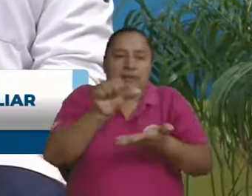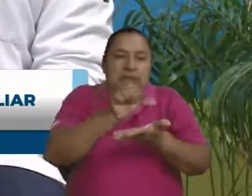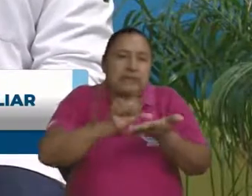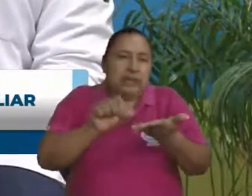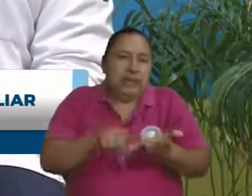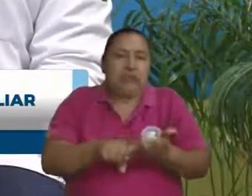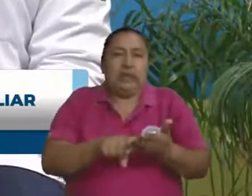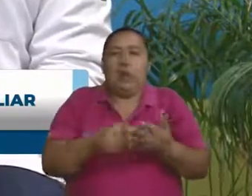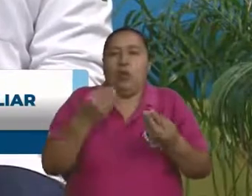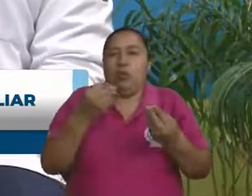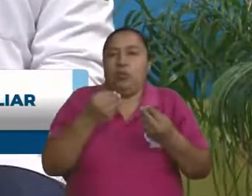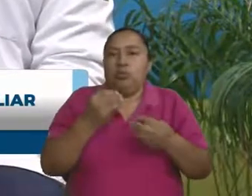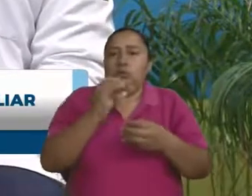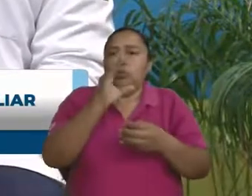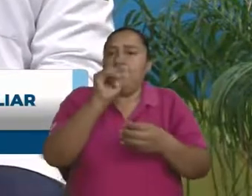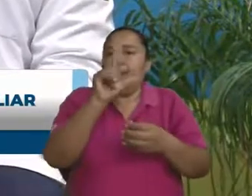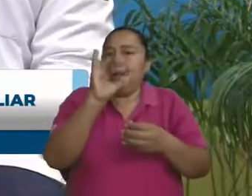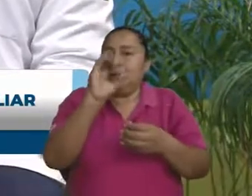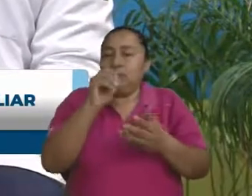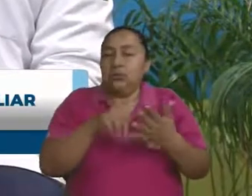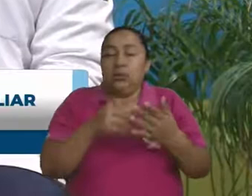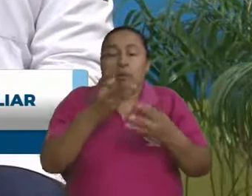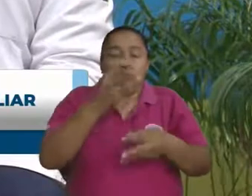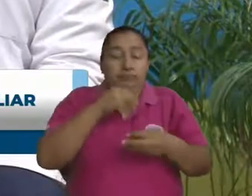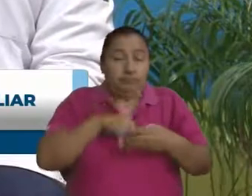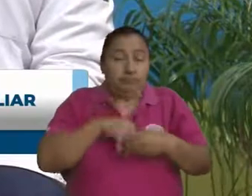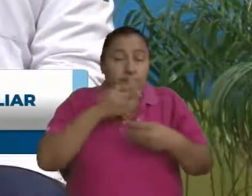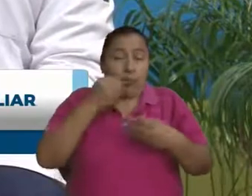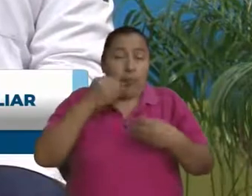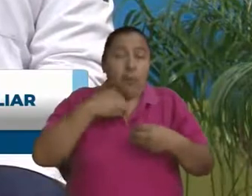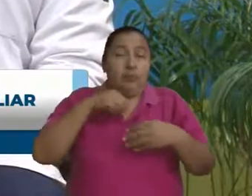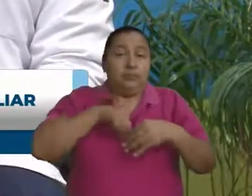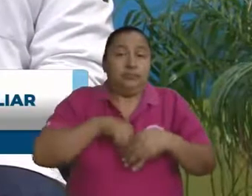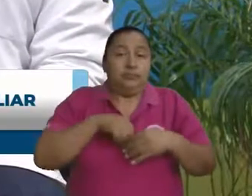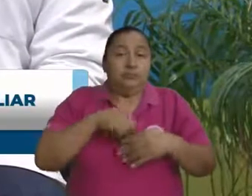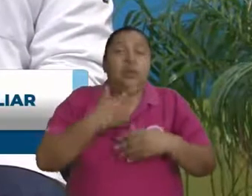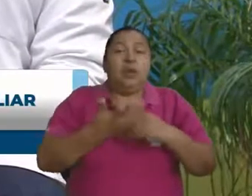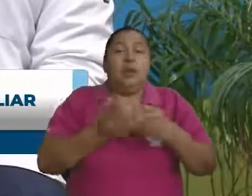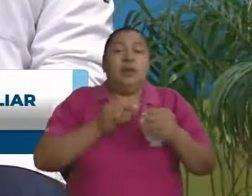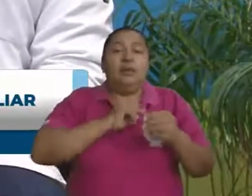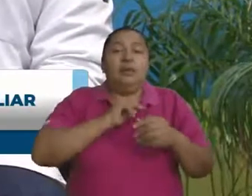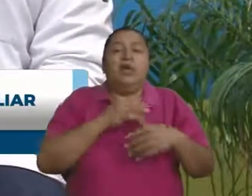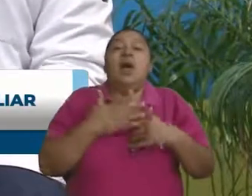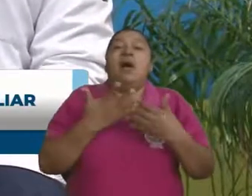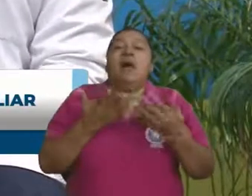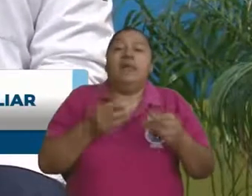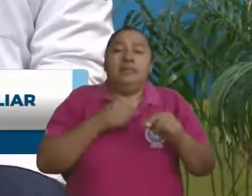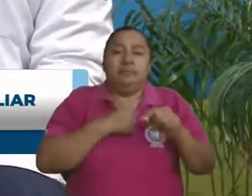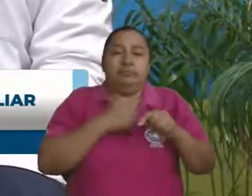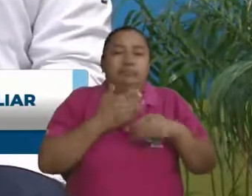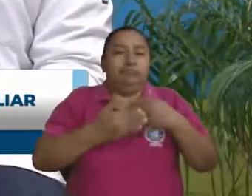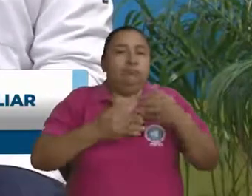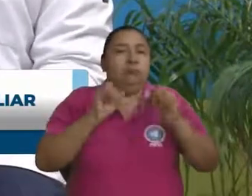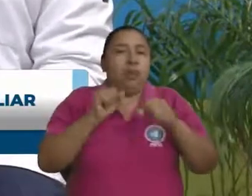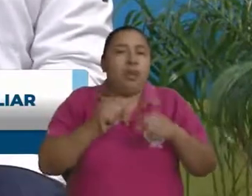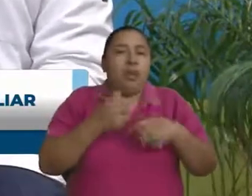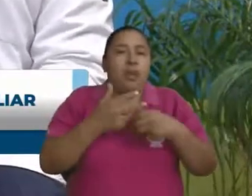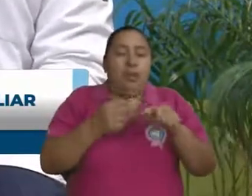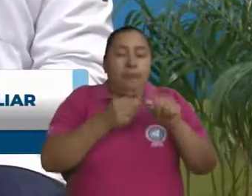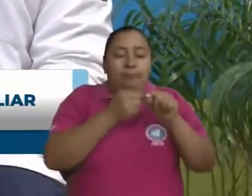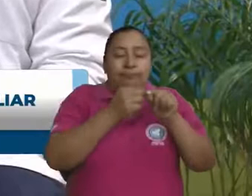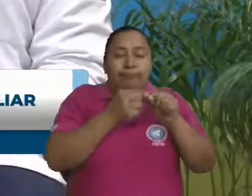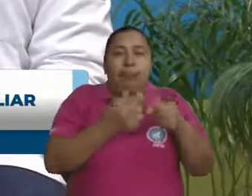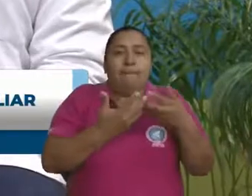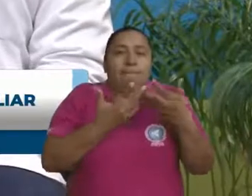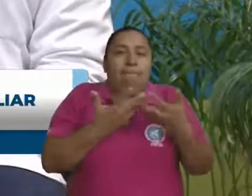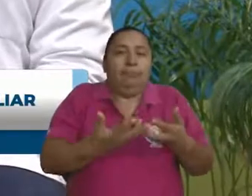en calcio ingiramos, esto va a provocar que exista una predisposición mayor a desarrollar un espesamiento de la bilis y